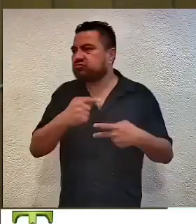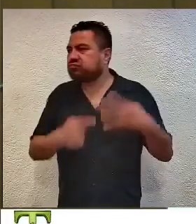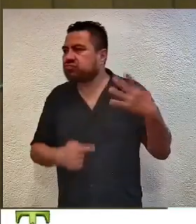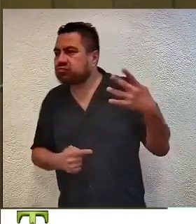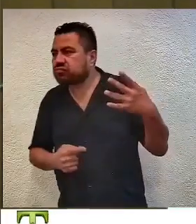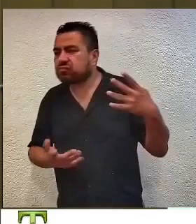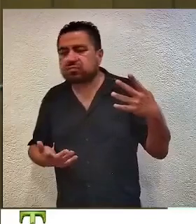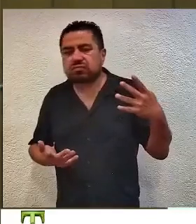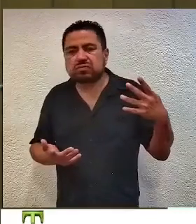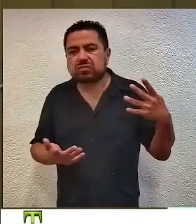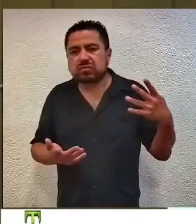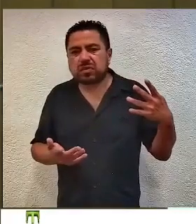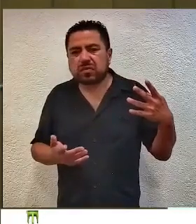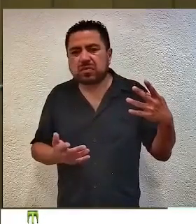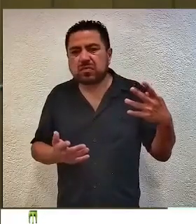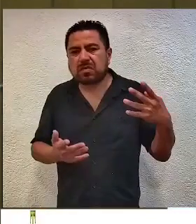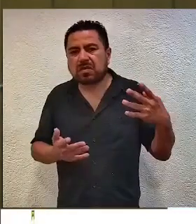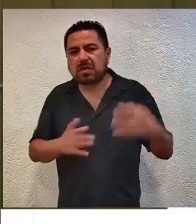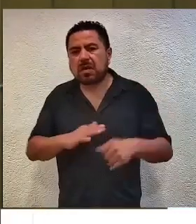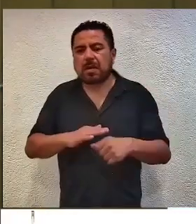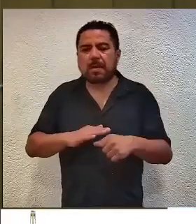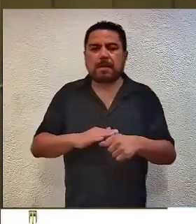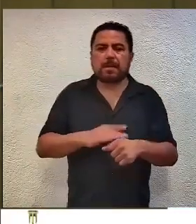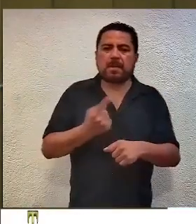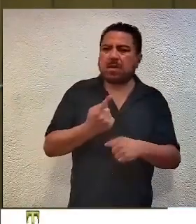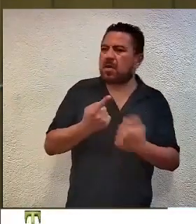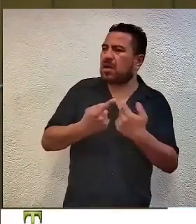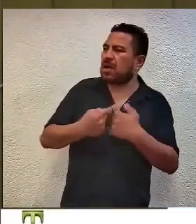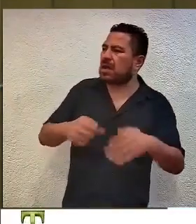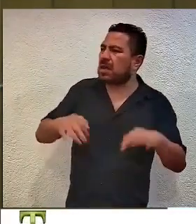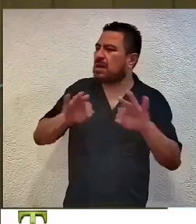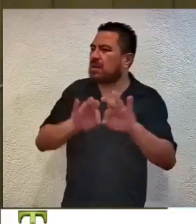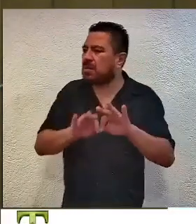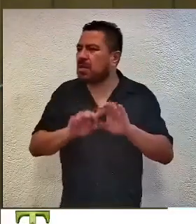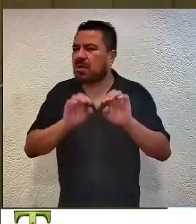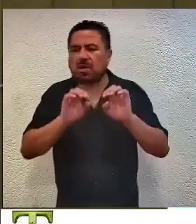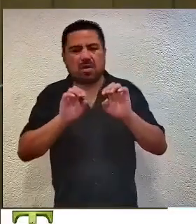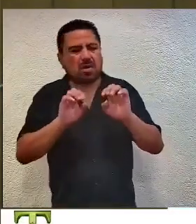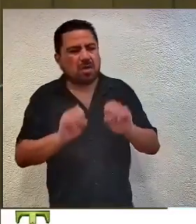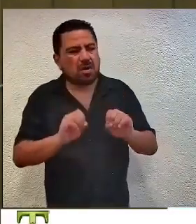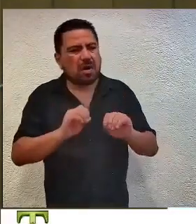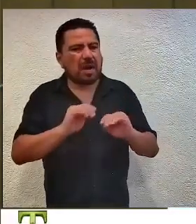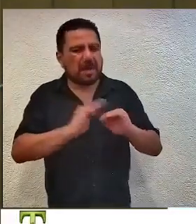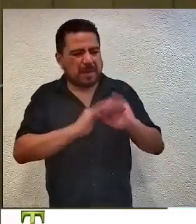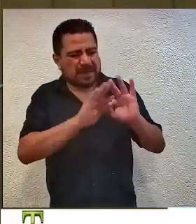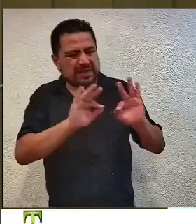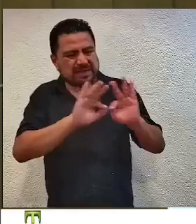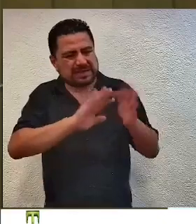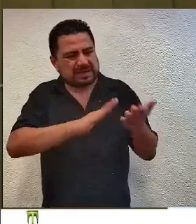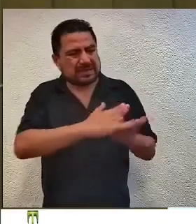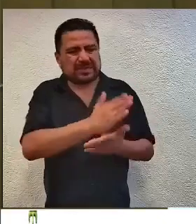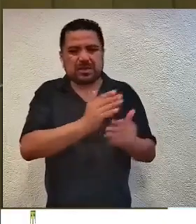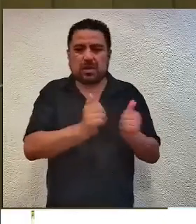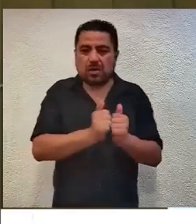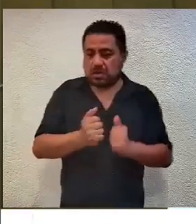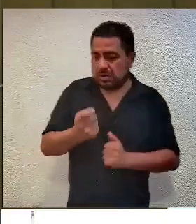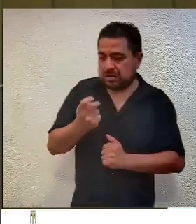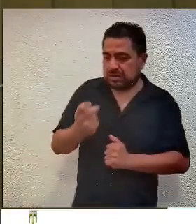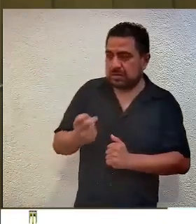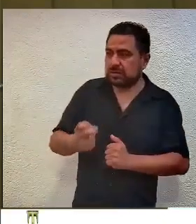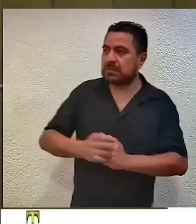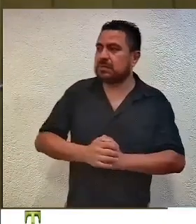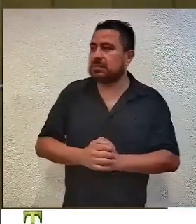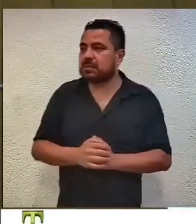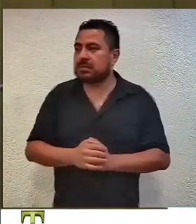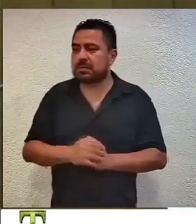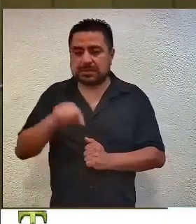manera, por la importancia o por la trascendencia que trae consigo